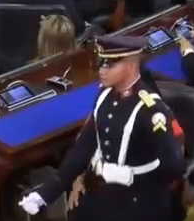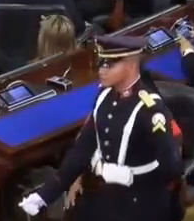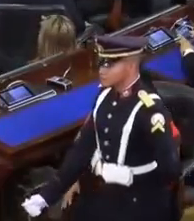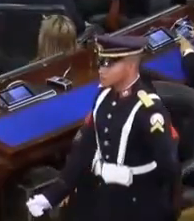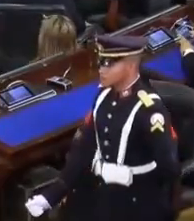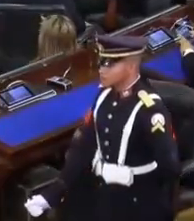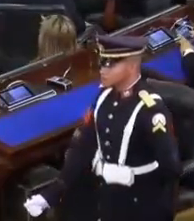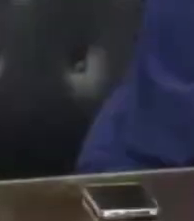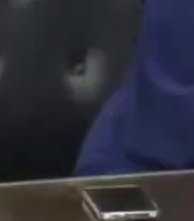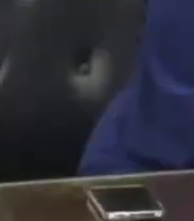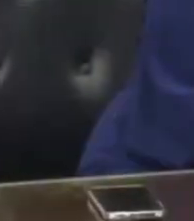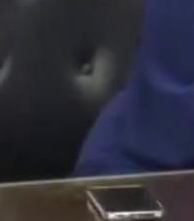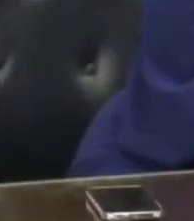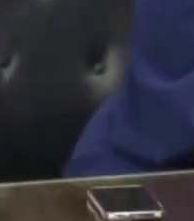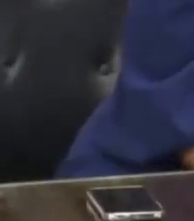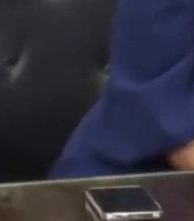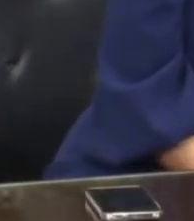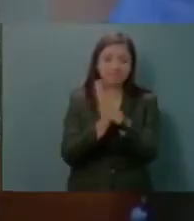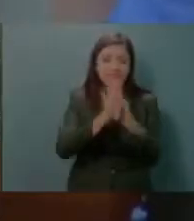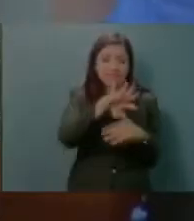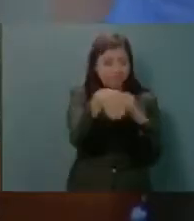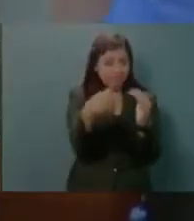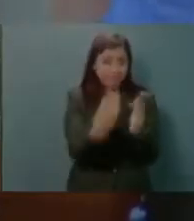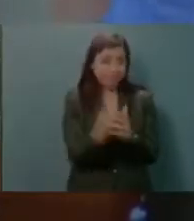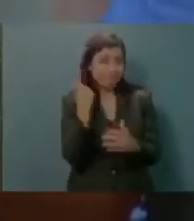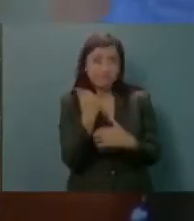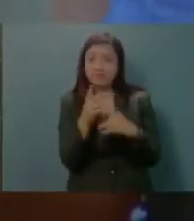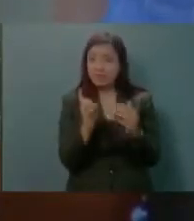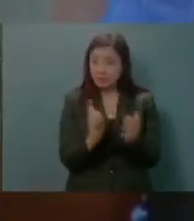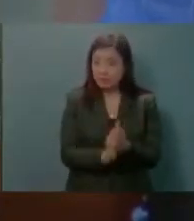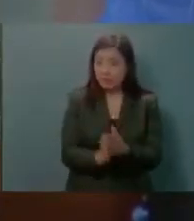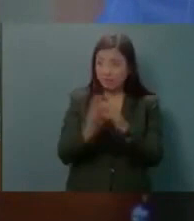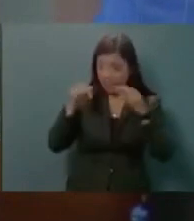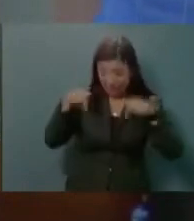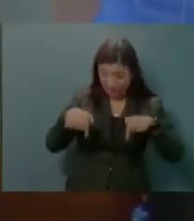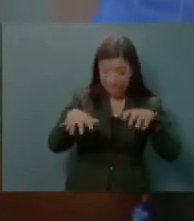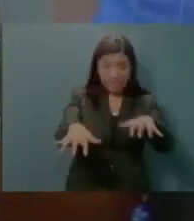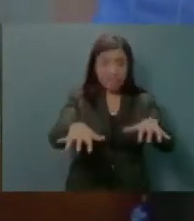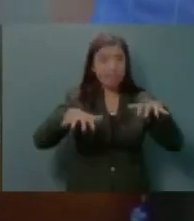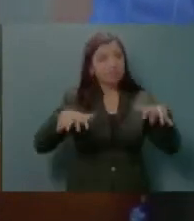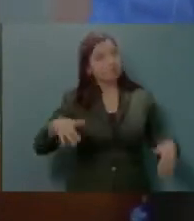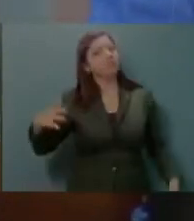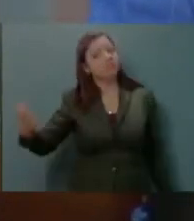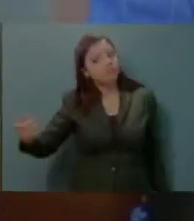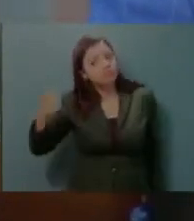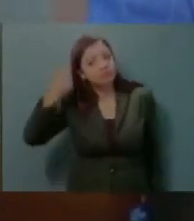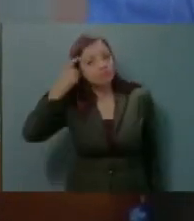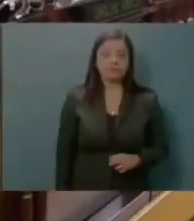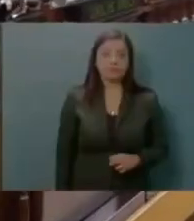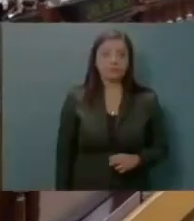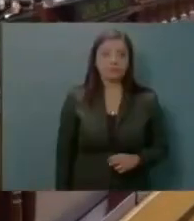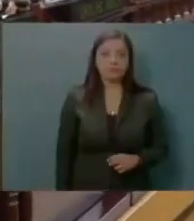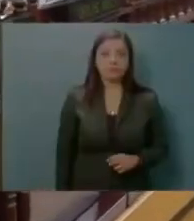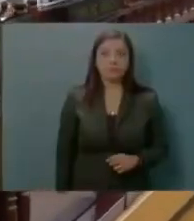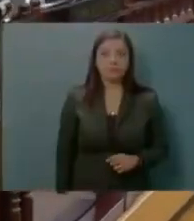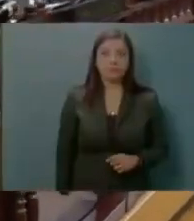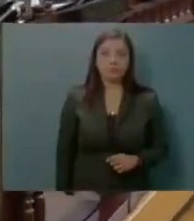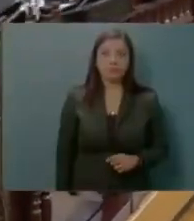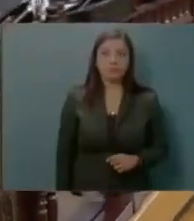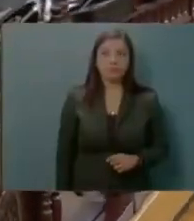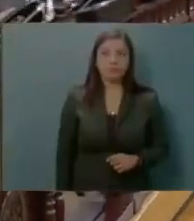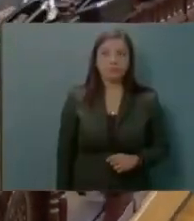abstenciones luego de 28 minutos de discusión en las intervenciones para abordar el contenido los diputados oficialistas